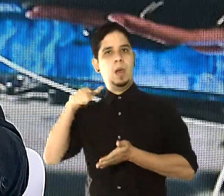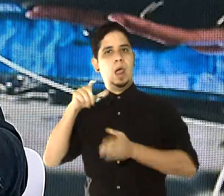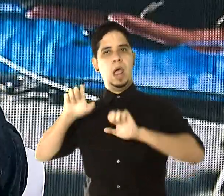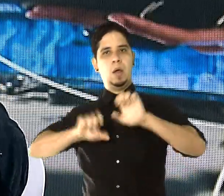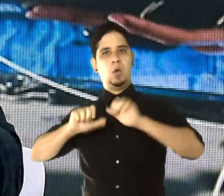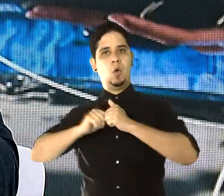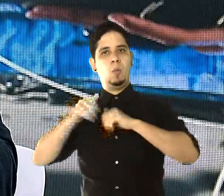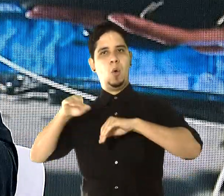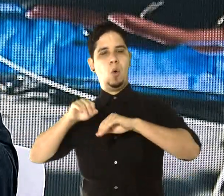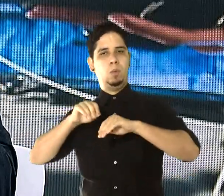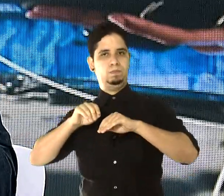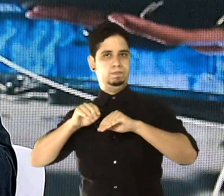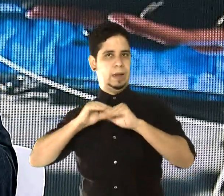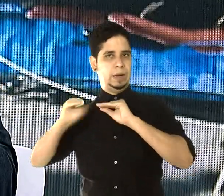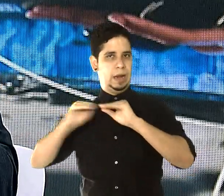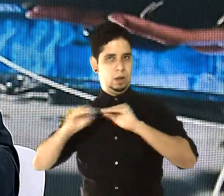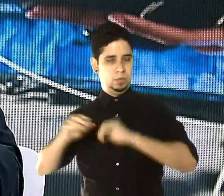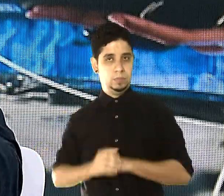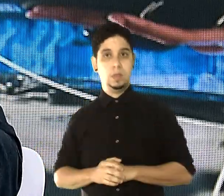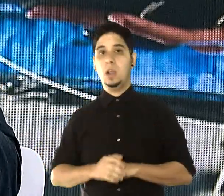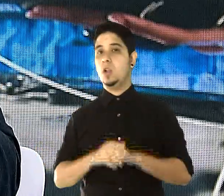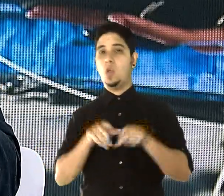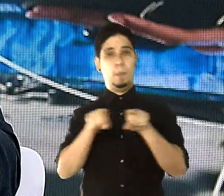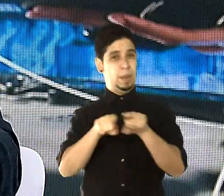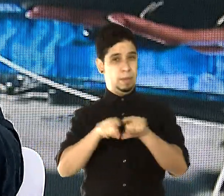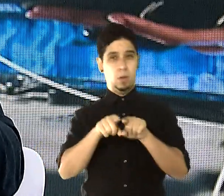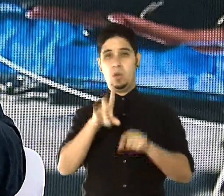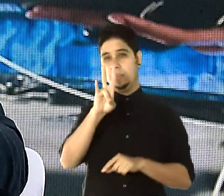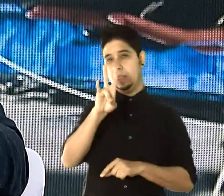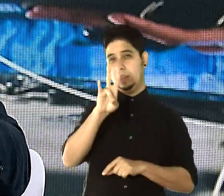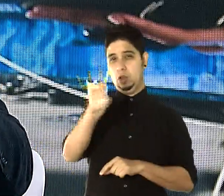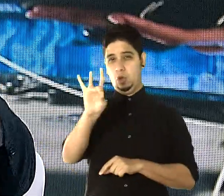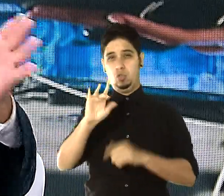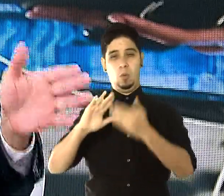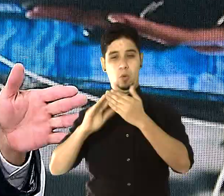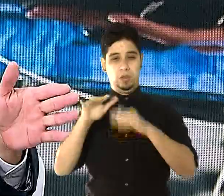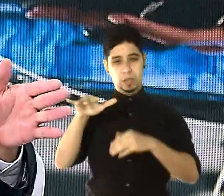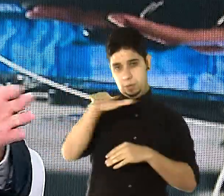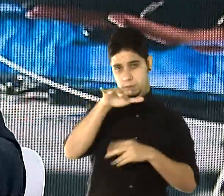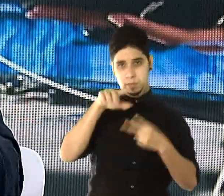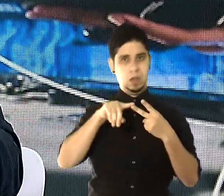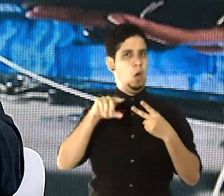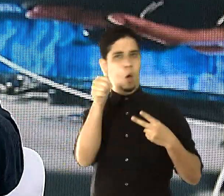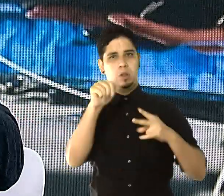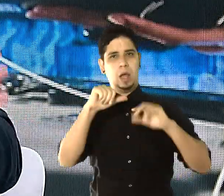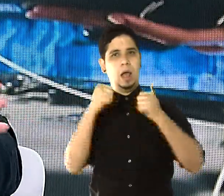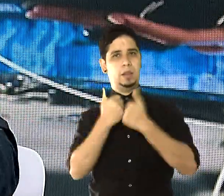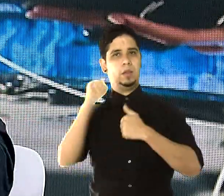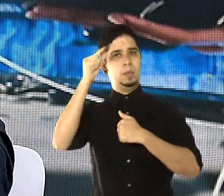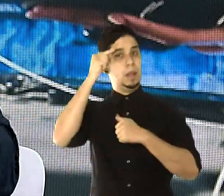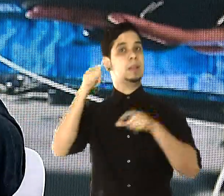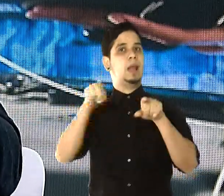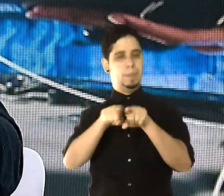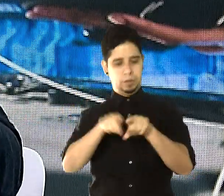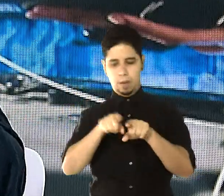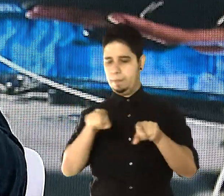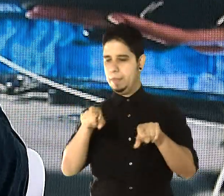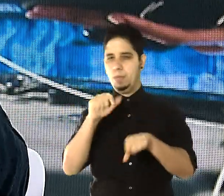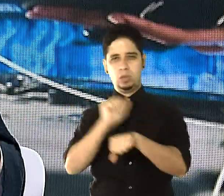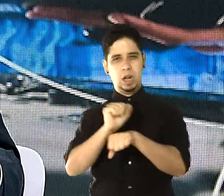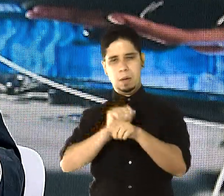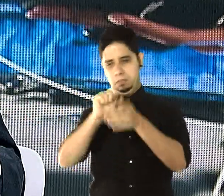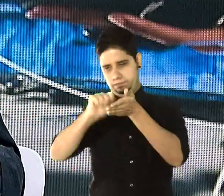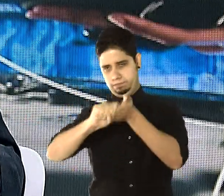mismo tuvieron que hacer los 78 municipios, lo mismo tuvieron que hacer sobre 50 otras agencias de gobierno. Así que a tu pregunta, estos son